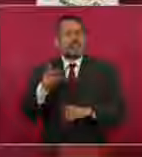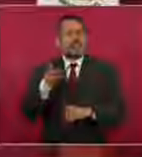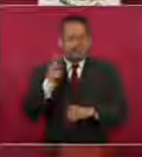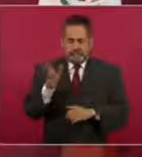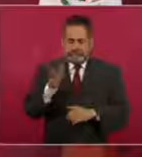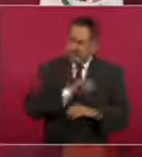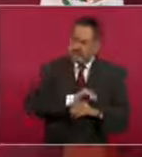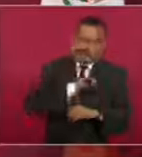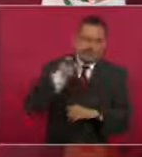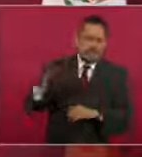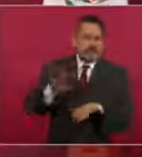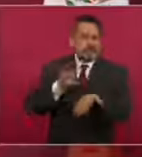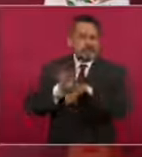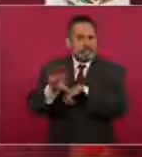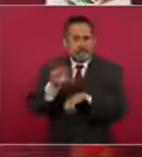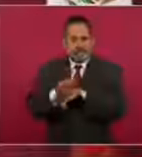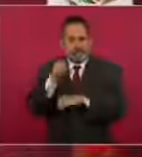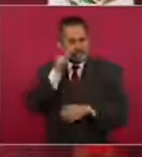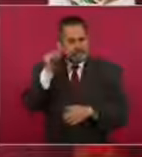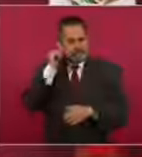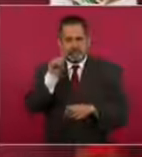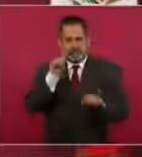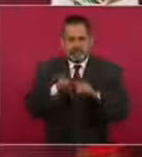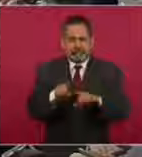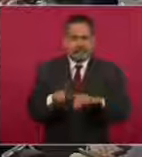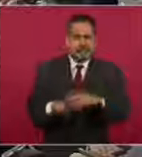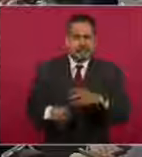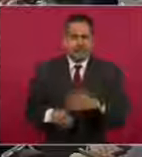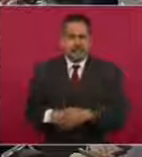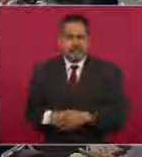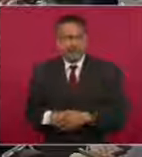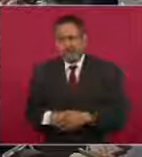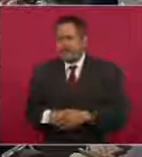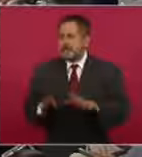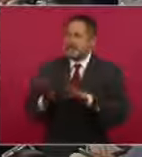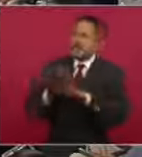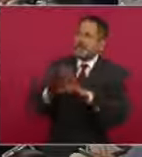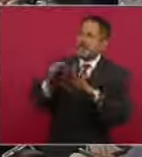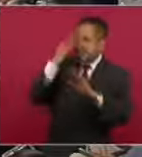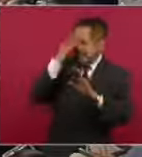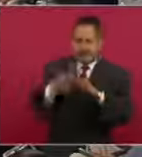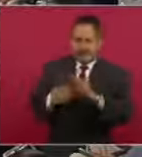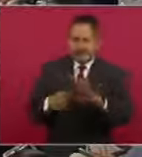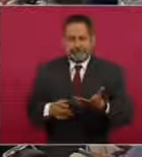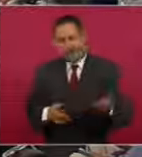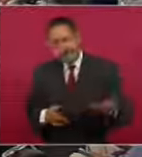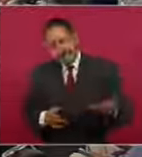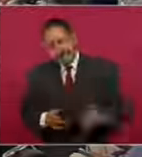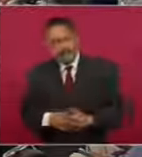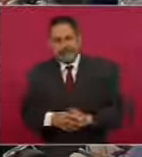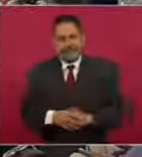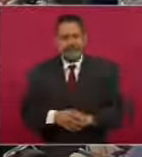ayer mismo. ¿Cómo fue el operativo? Eso